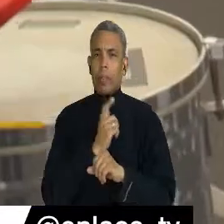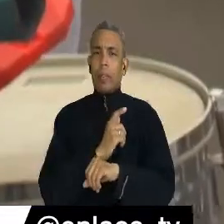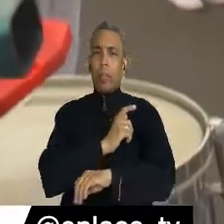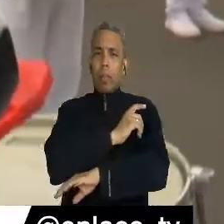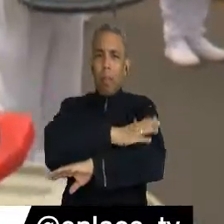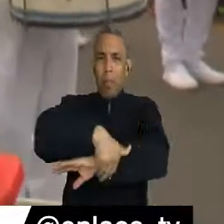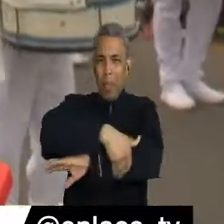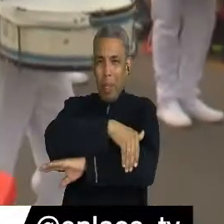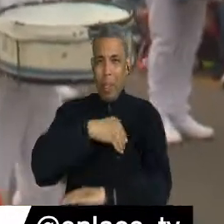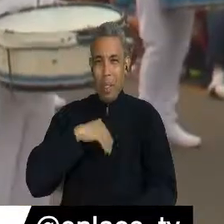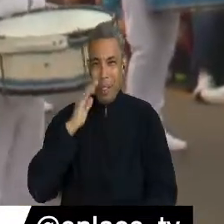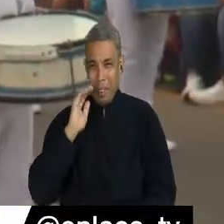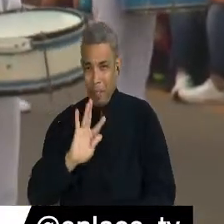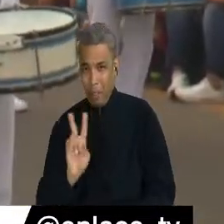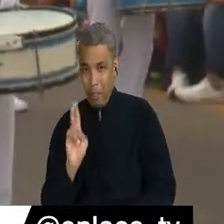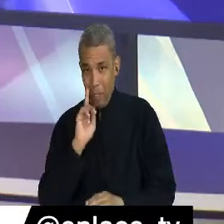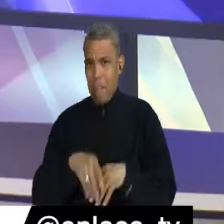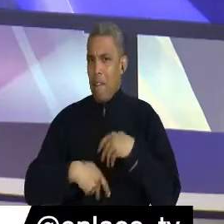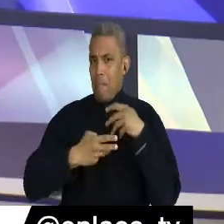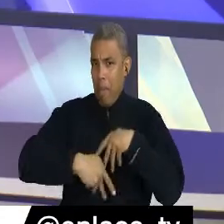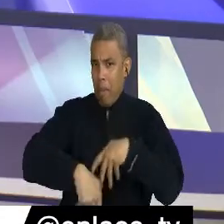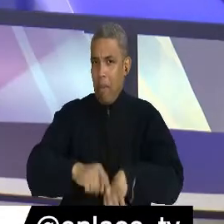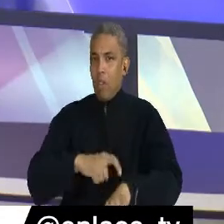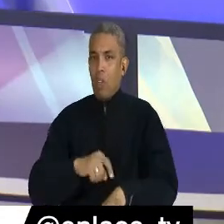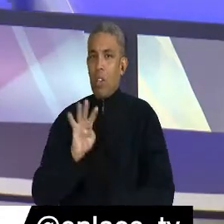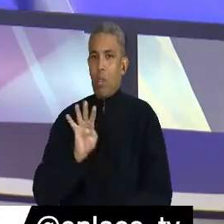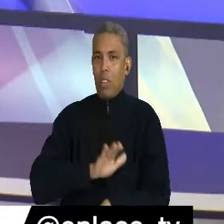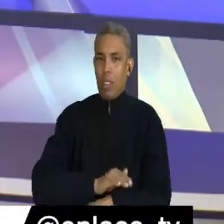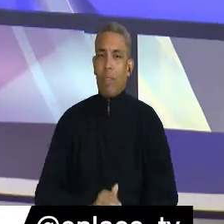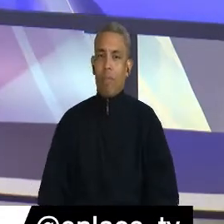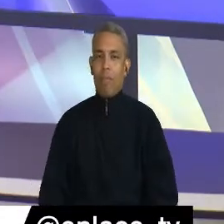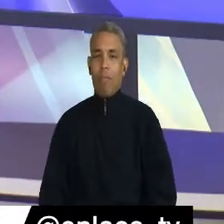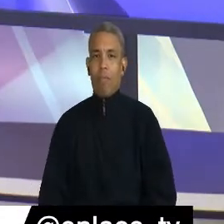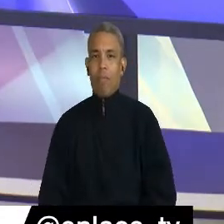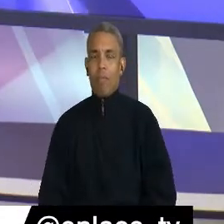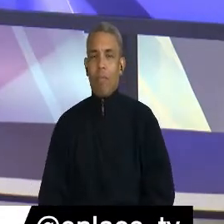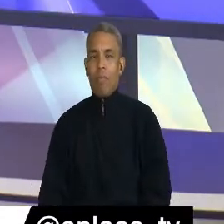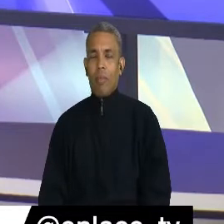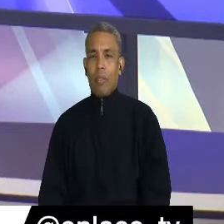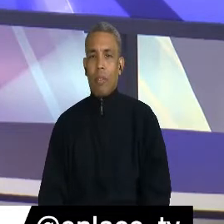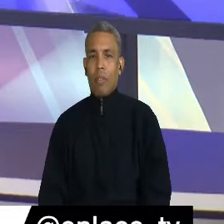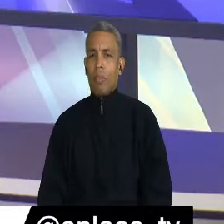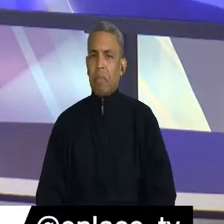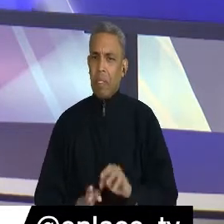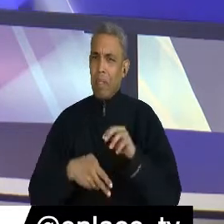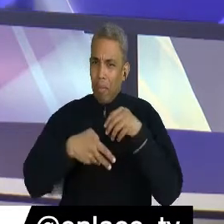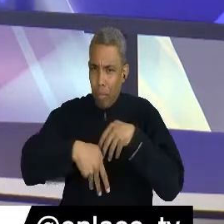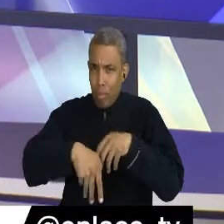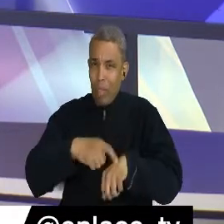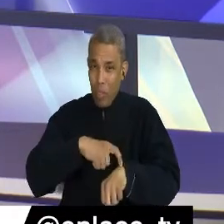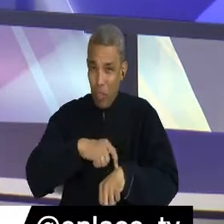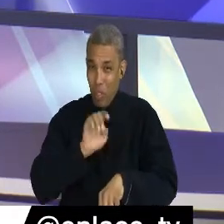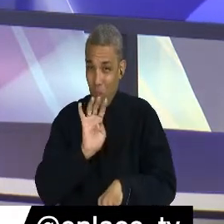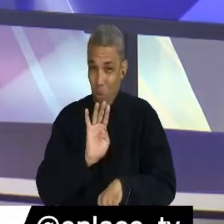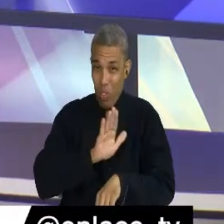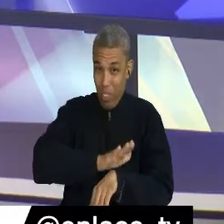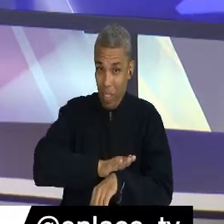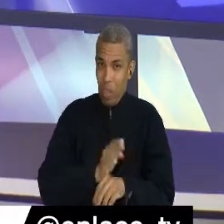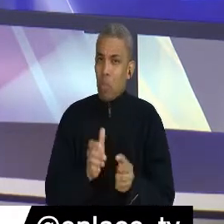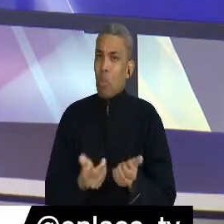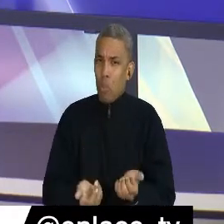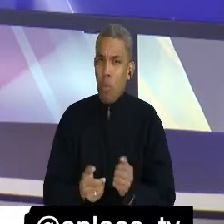el desfile cívico-cultural. Y a propósito de la información del desfile que iniciará a las 4 de la tarde, conozca el